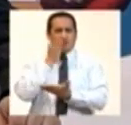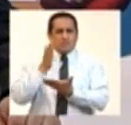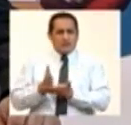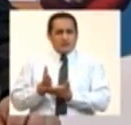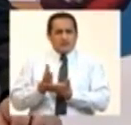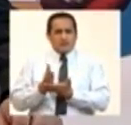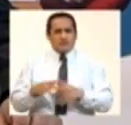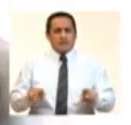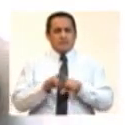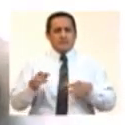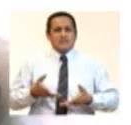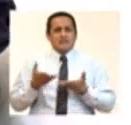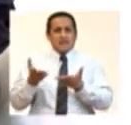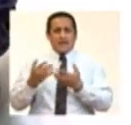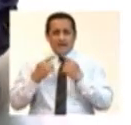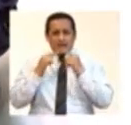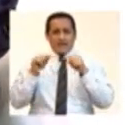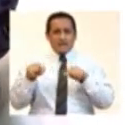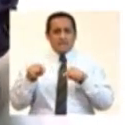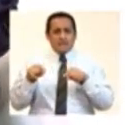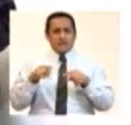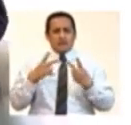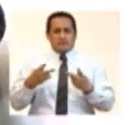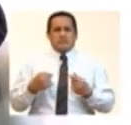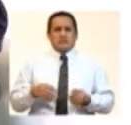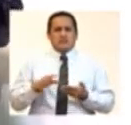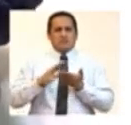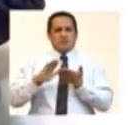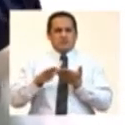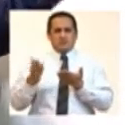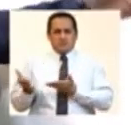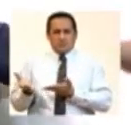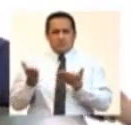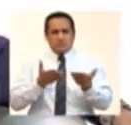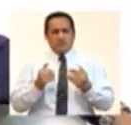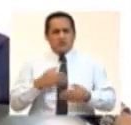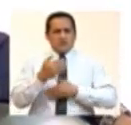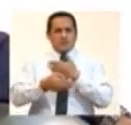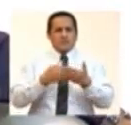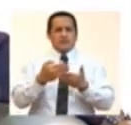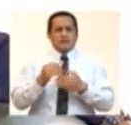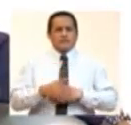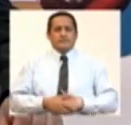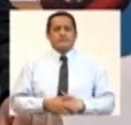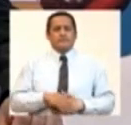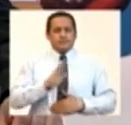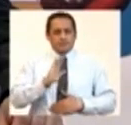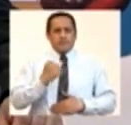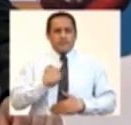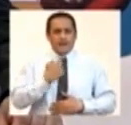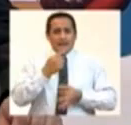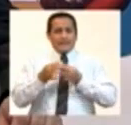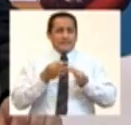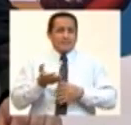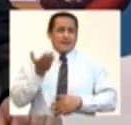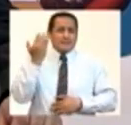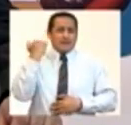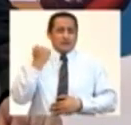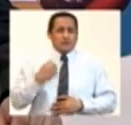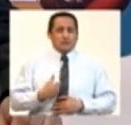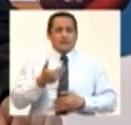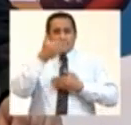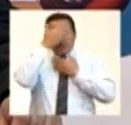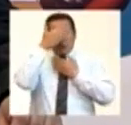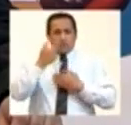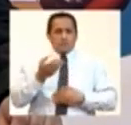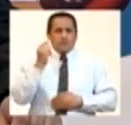claro, y se genera pues esta excepción, ¿no?, para que pueda prosperar este recurso de agravio. En tiempos del